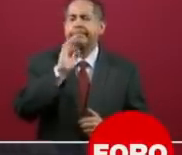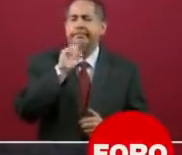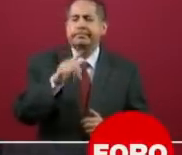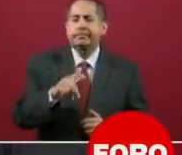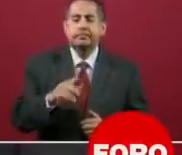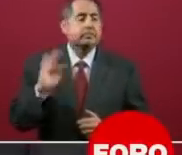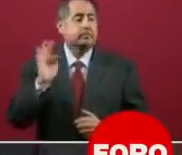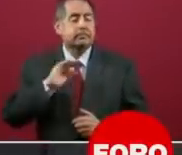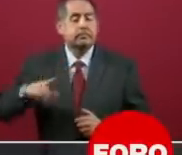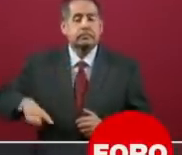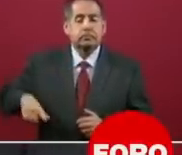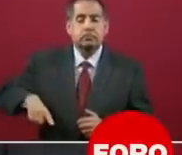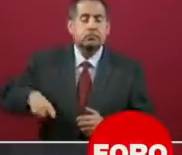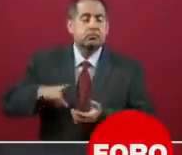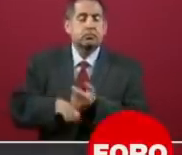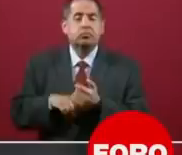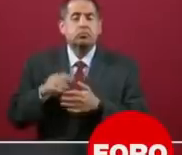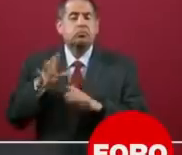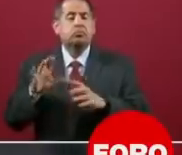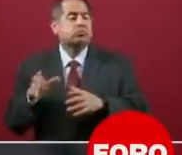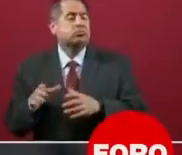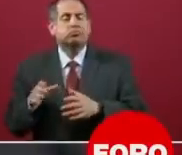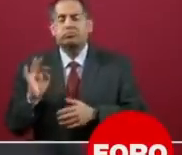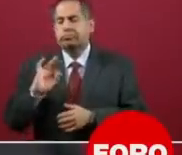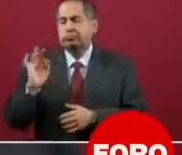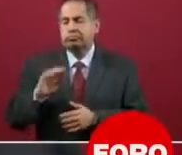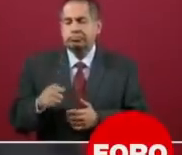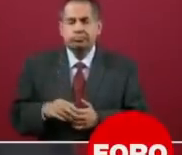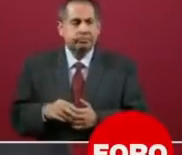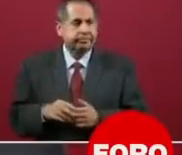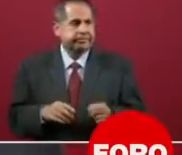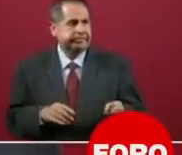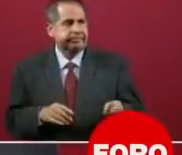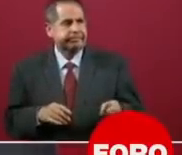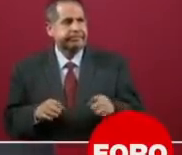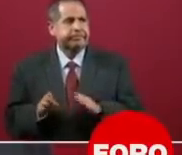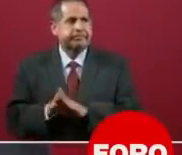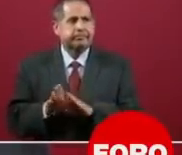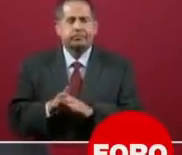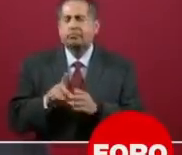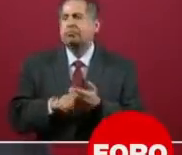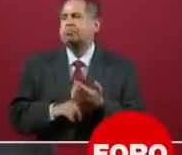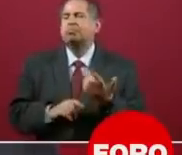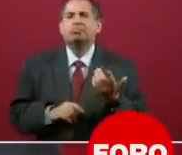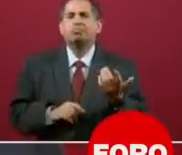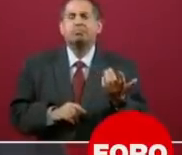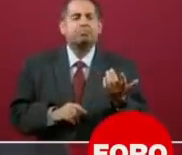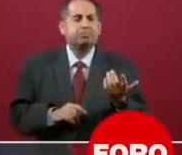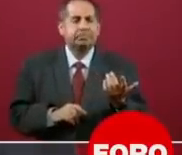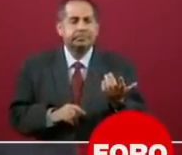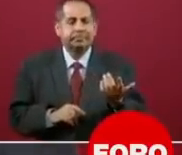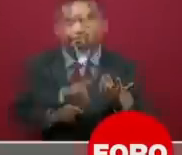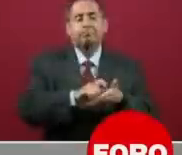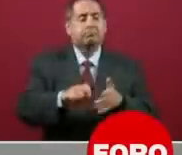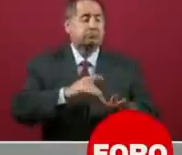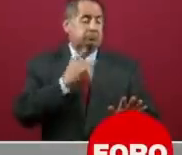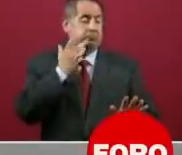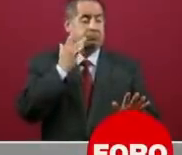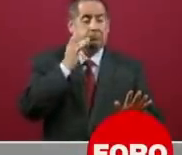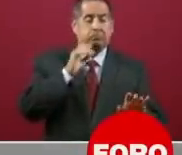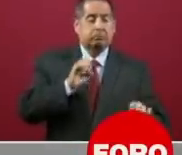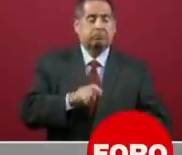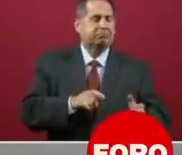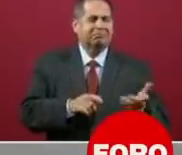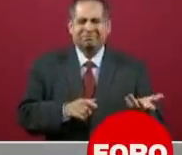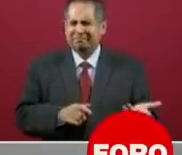defenderlo de quienes lo cuestionan o lo critican, como lo denunció un estudio del Instituto Tecnológico y de Estudios Superiores